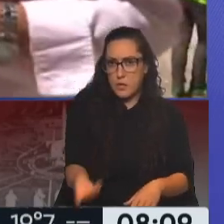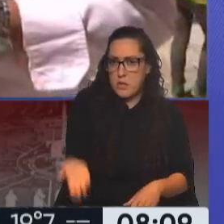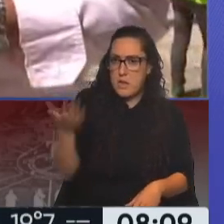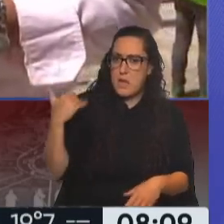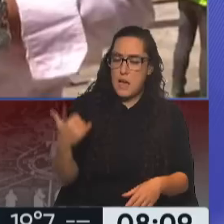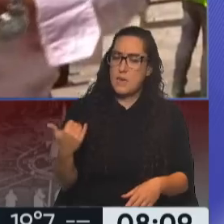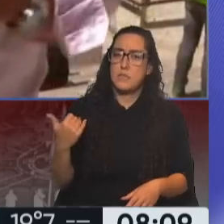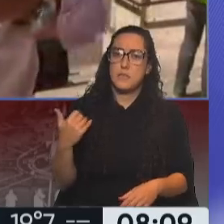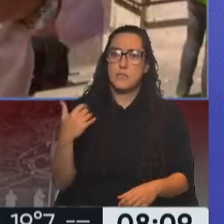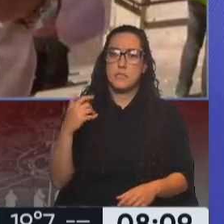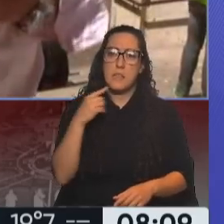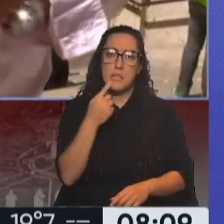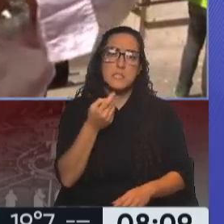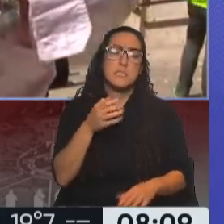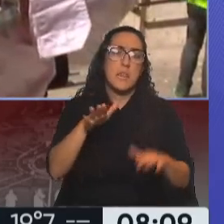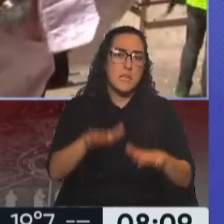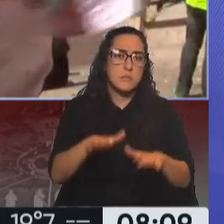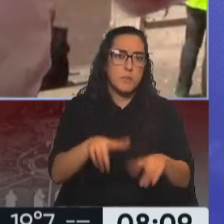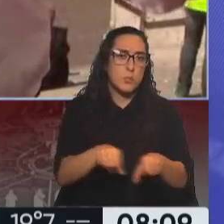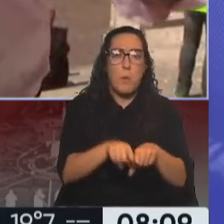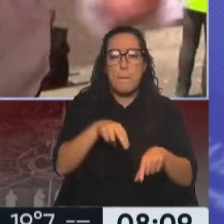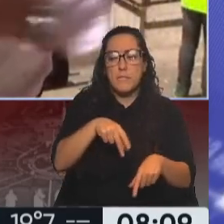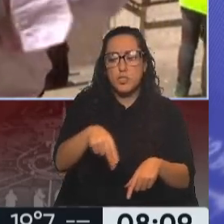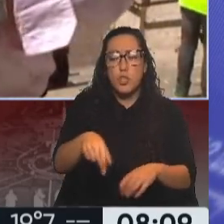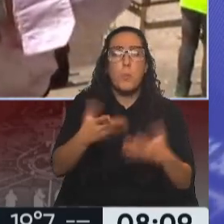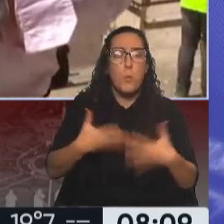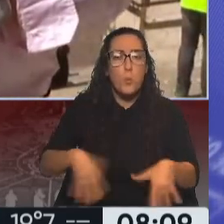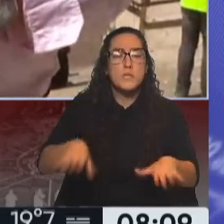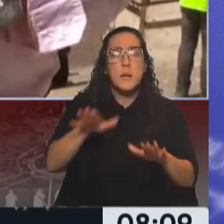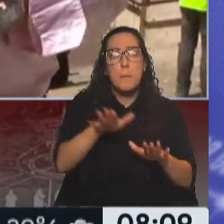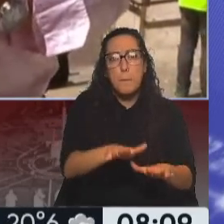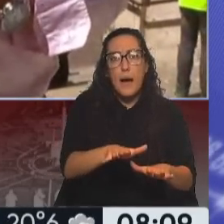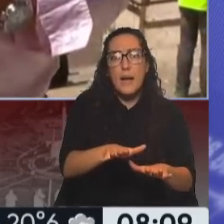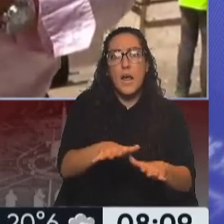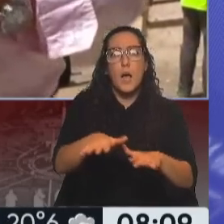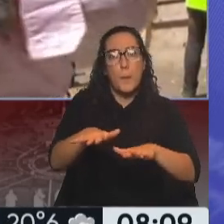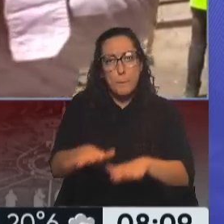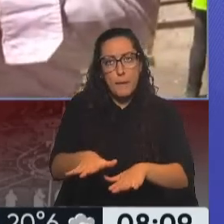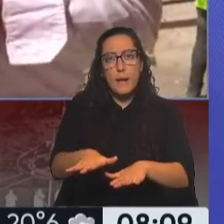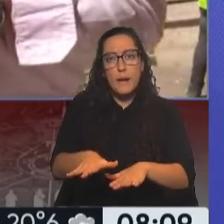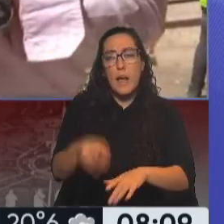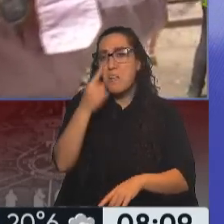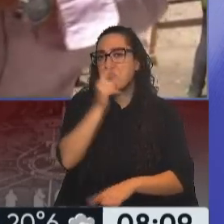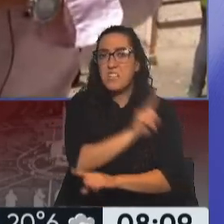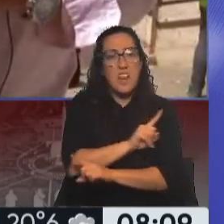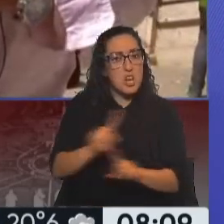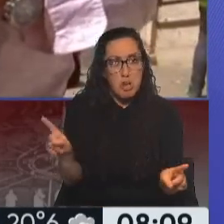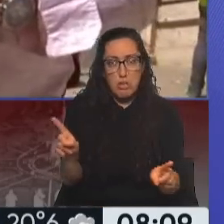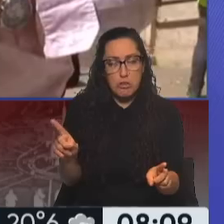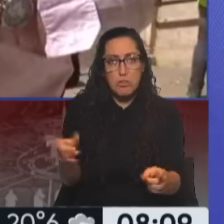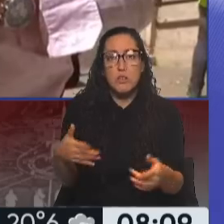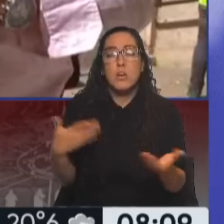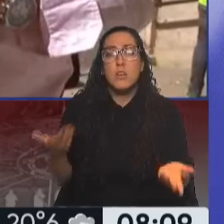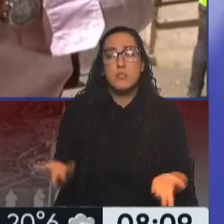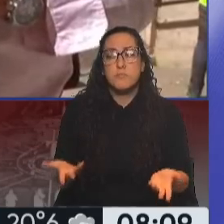de que iba a ir a paso de hombre, que se iba a detener en algún que otro punto, algo que finalmente no sucedió. Y todo se desarrolló,